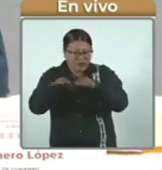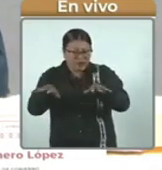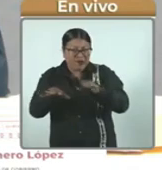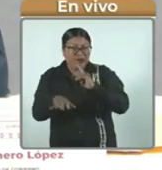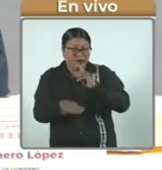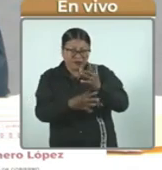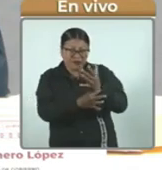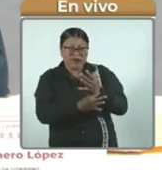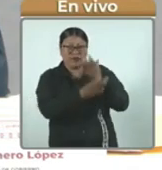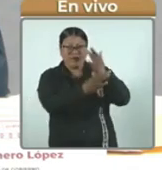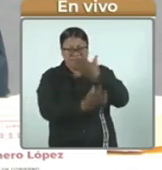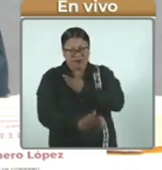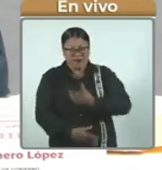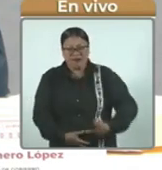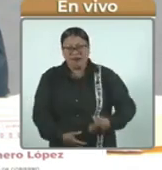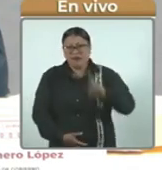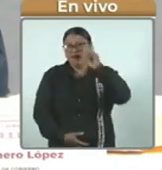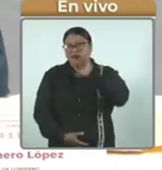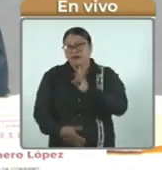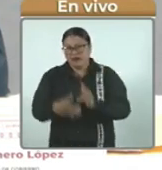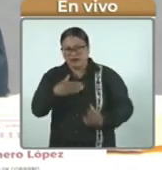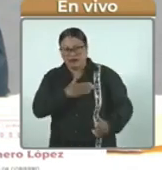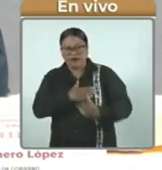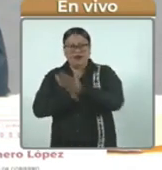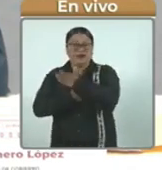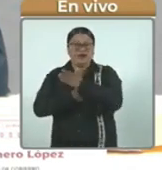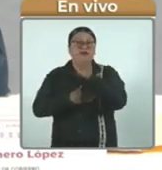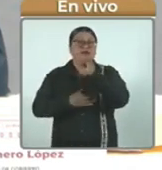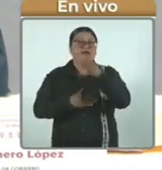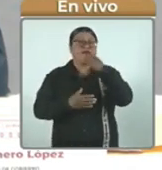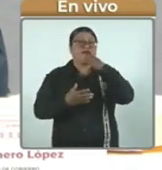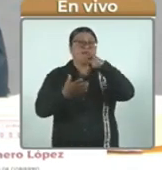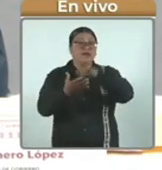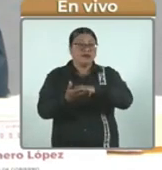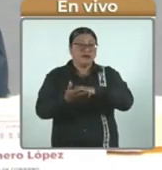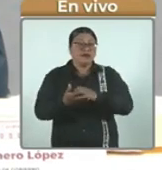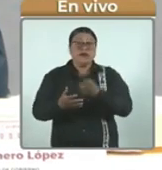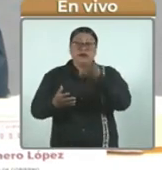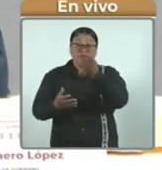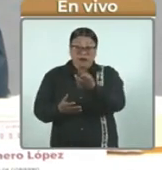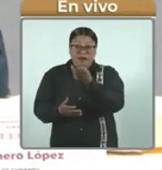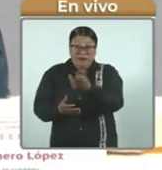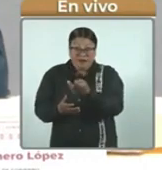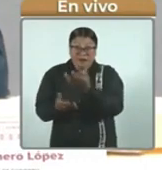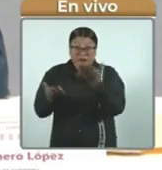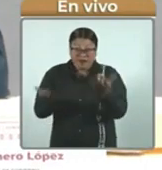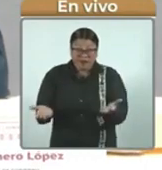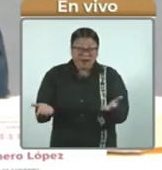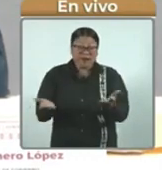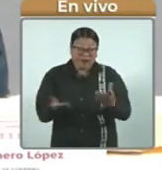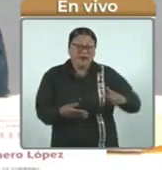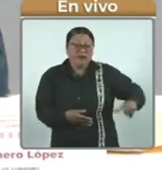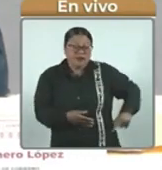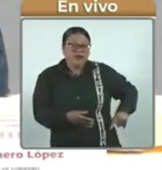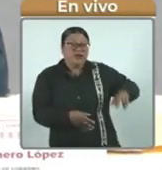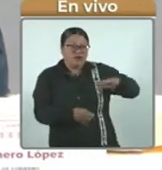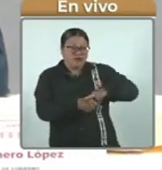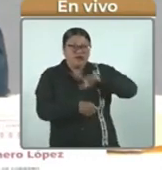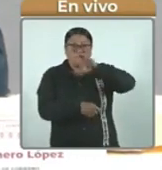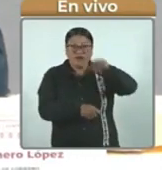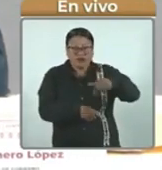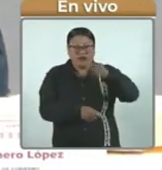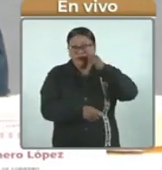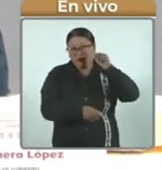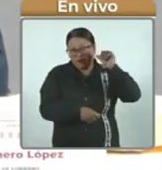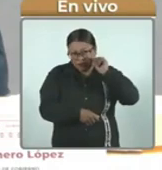presidenta Claudia Sheinbaum y el secretario de Seguridad Pública. Y derivado de esto, el señor gobernador nos informaba